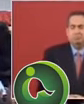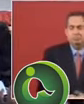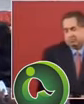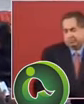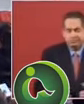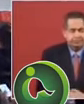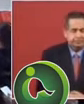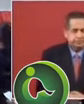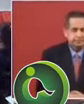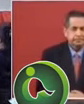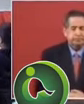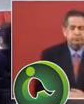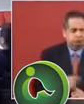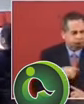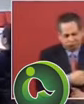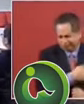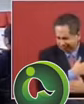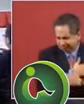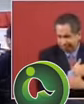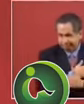Y lo abrazo